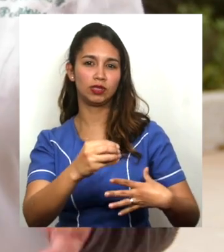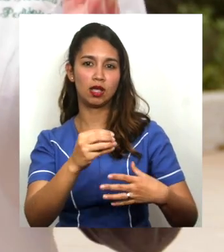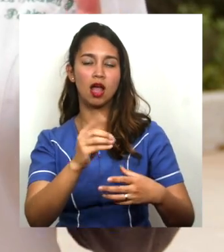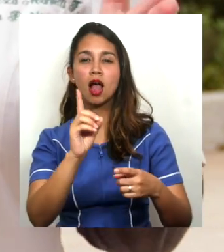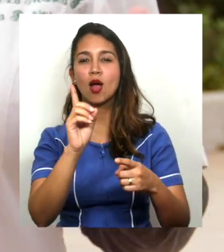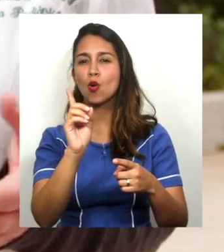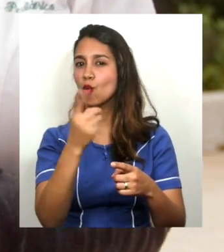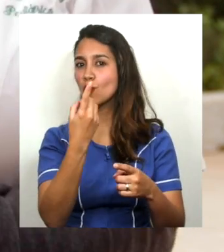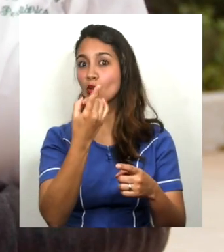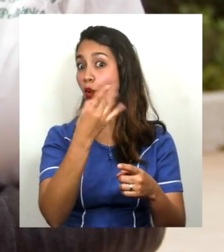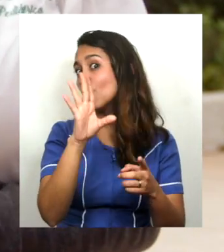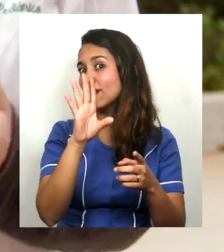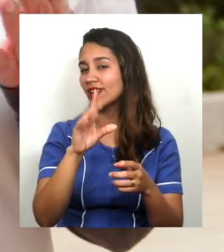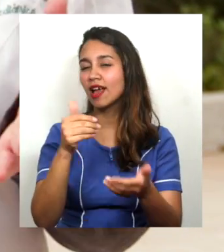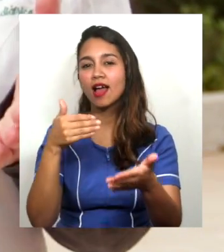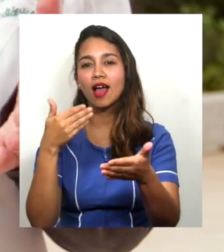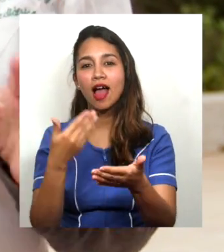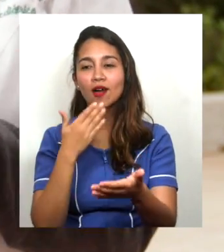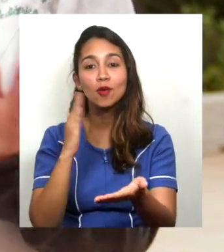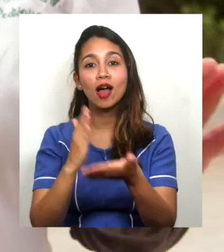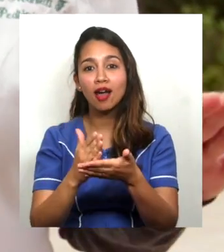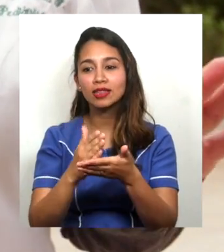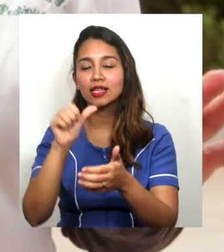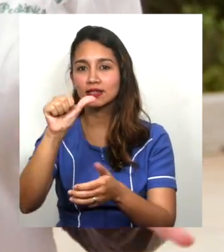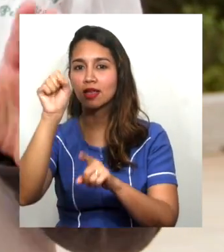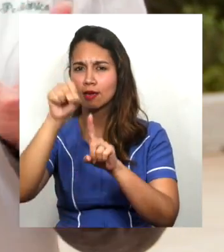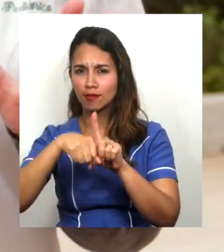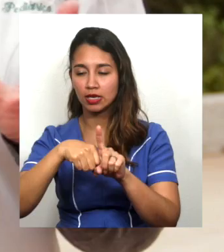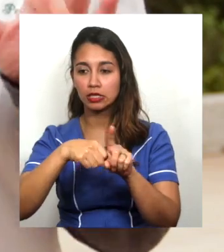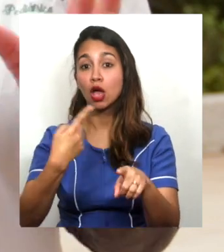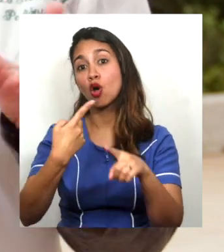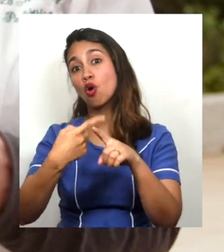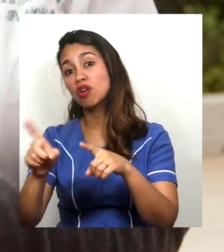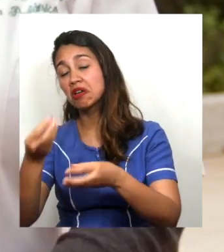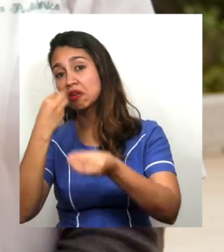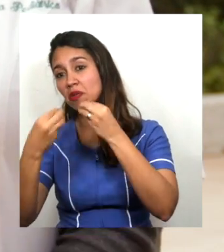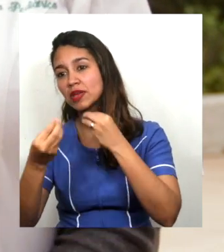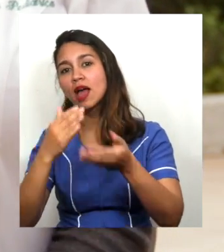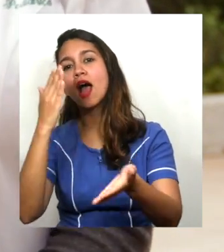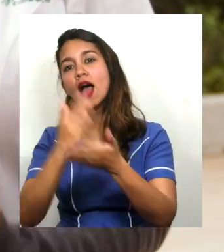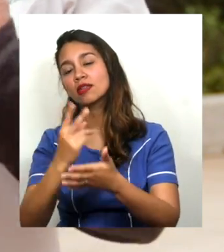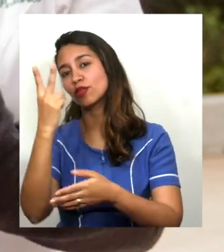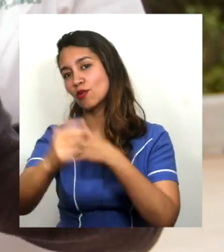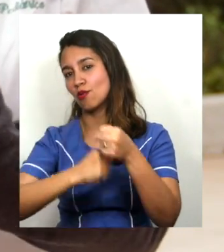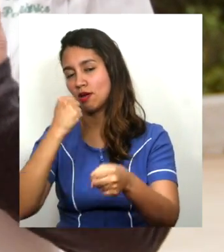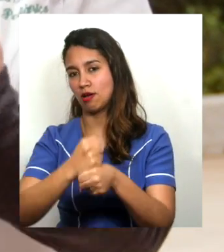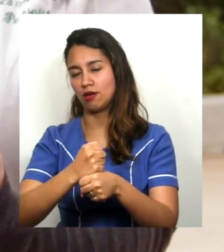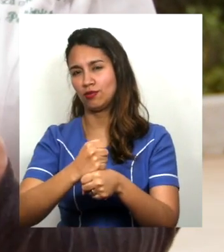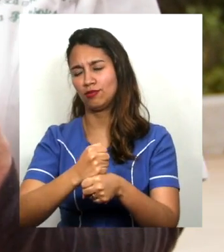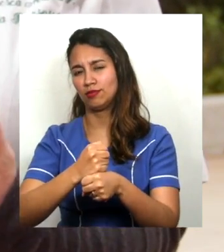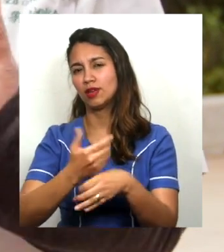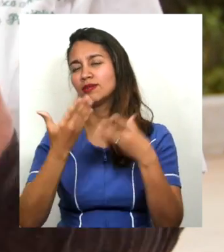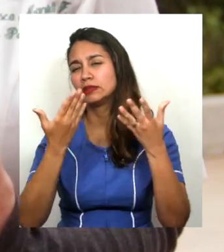exclusiva hasta los 6 meses de edad y complementada con otros alimentos hasta al menos los 2 años de vida. Es por esto que